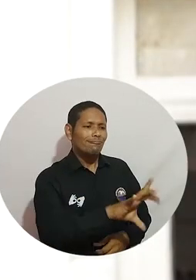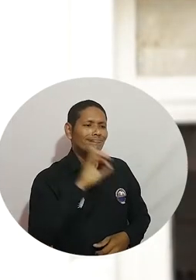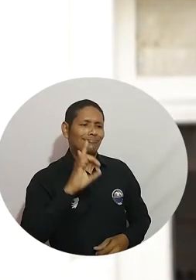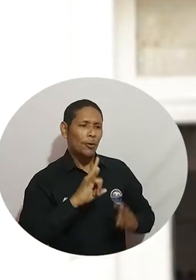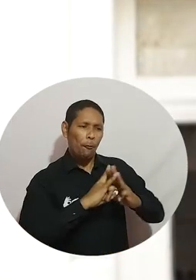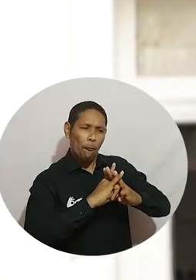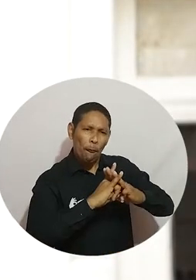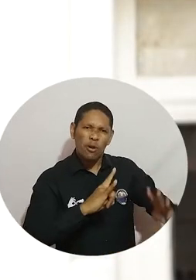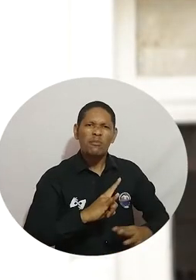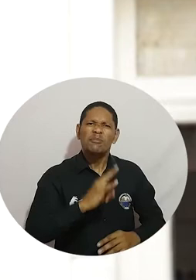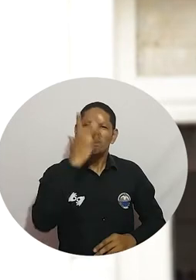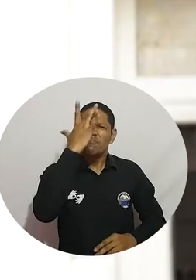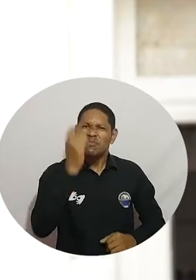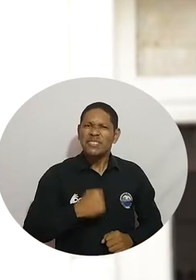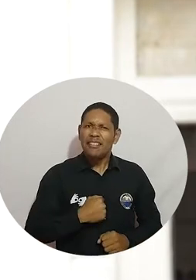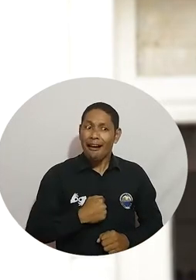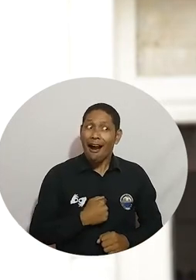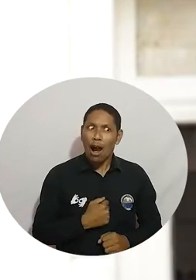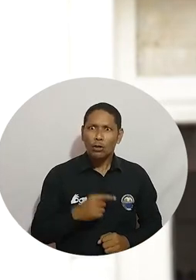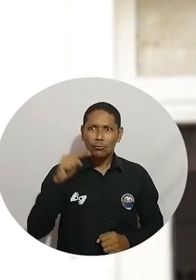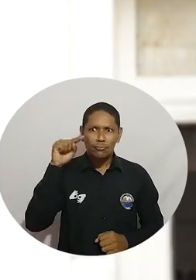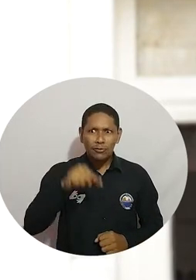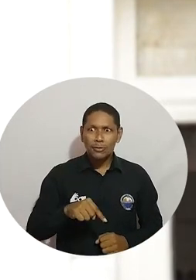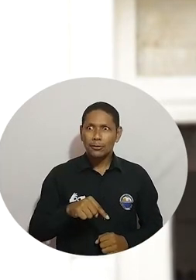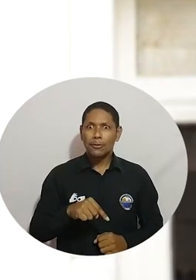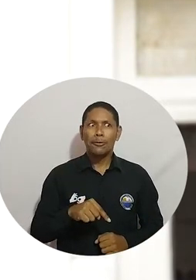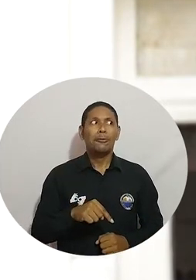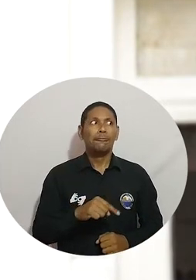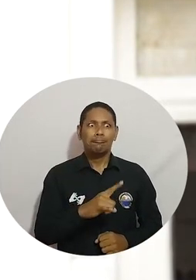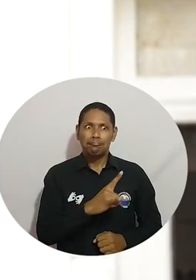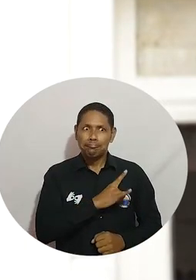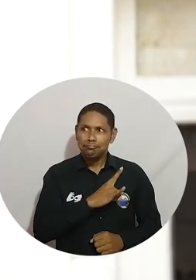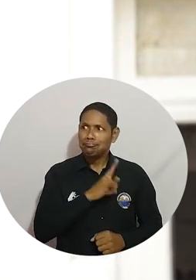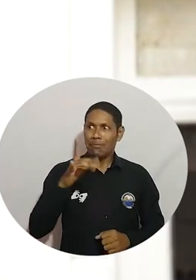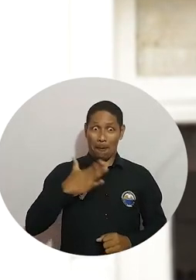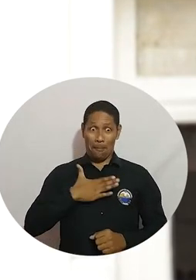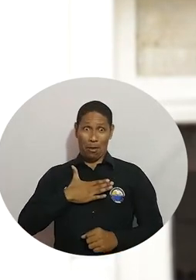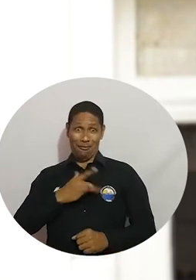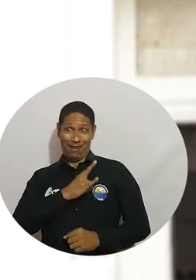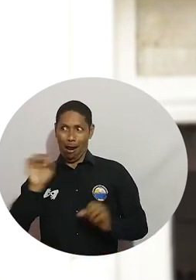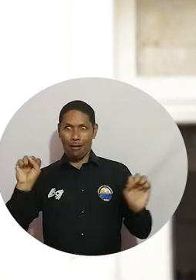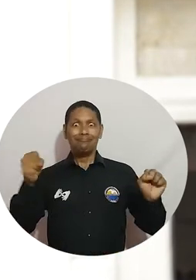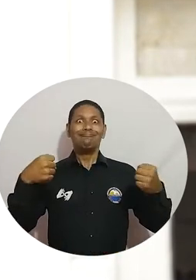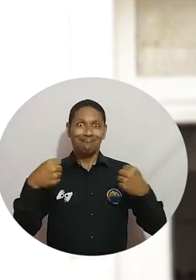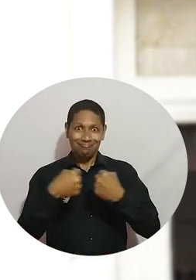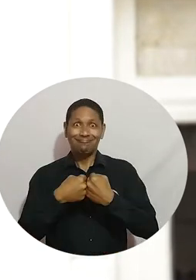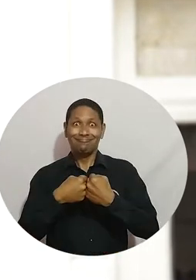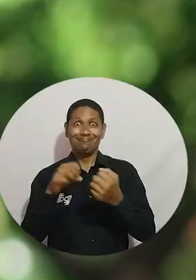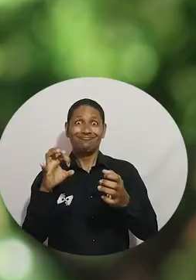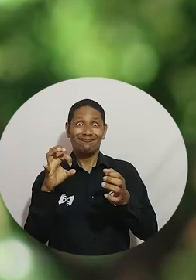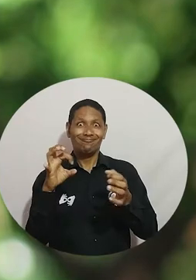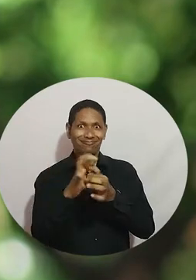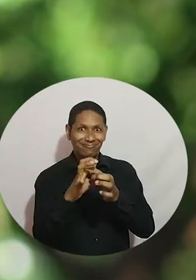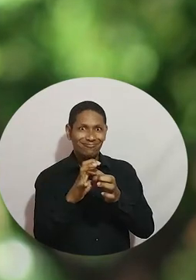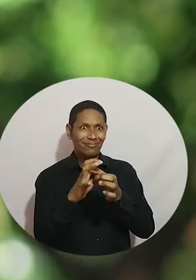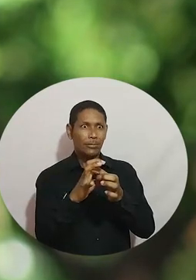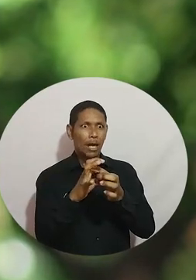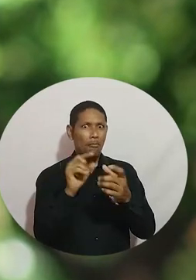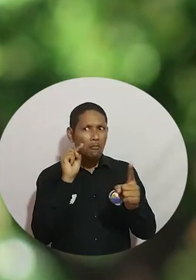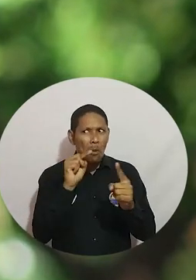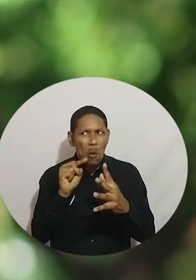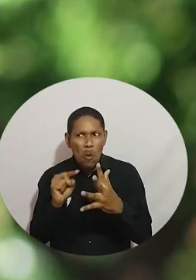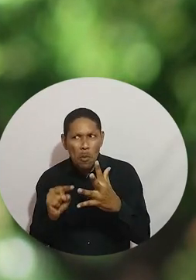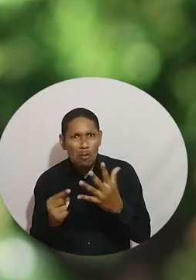estudiar en la Universidad de Magdalena porque esta universidad tiene una relación con la de nuestra, tiene